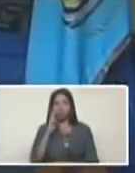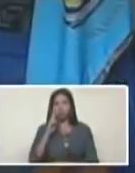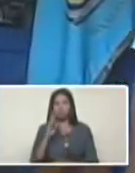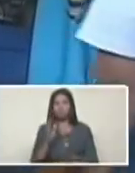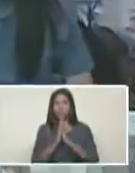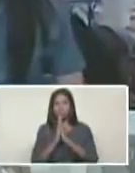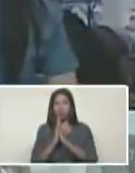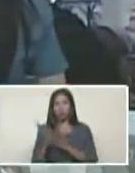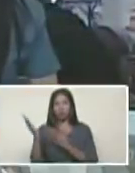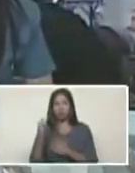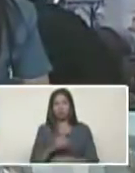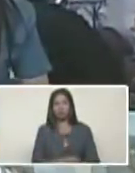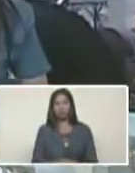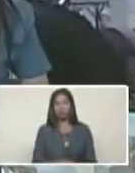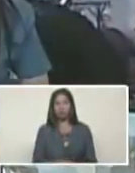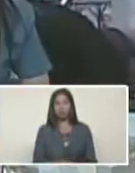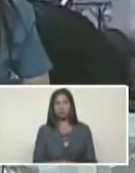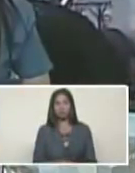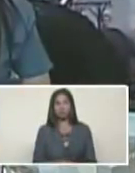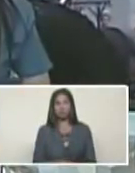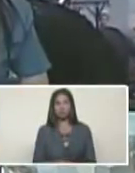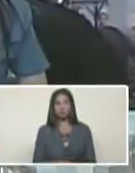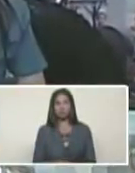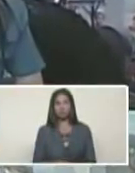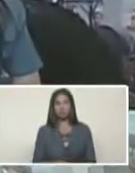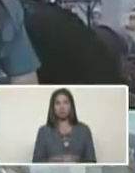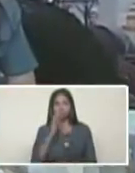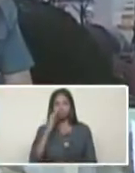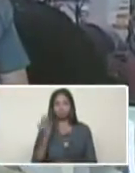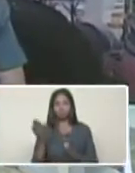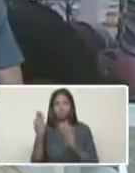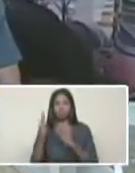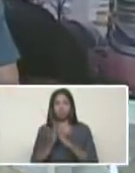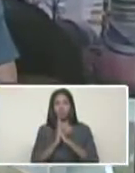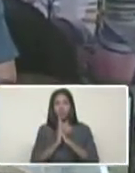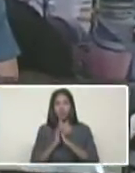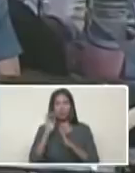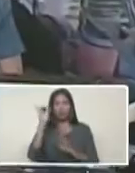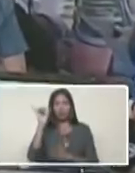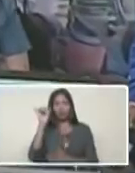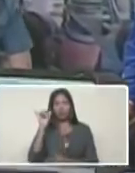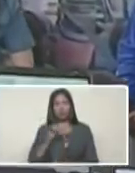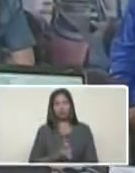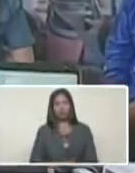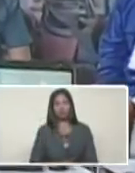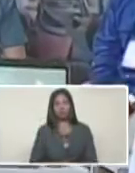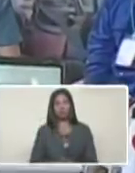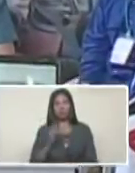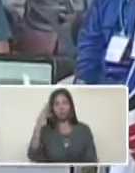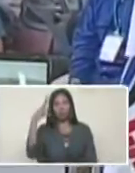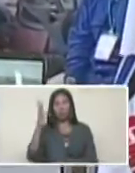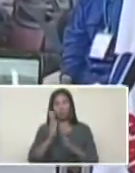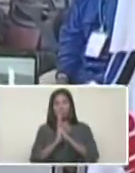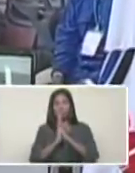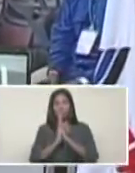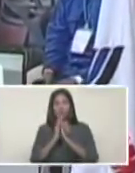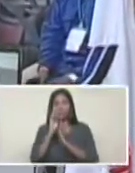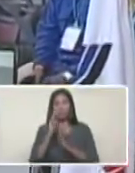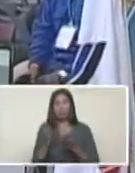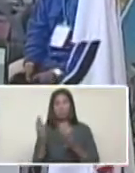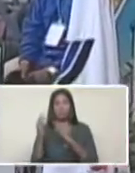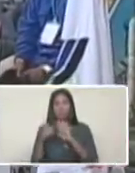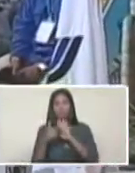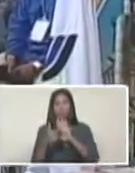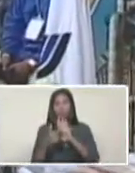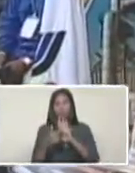favor. Camarógrafo, adelante, a la vanguardia, camarógrafo. Prende la luz para que se vea todo. Aquí estamos mostrando